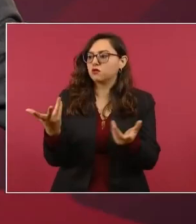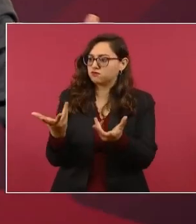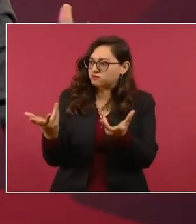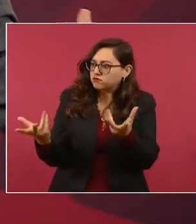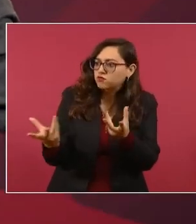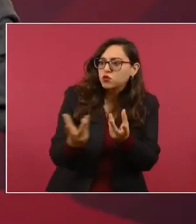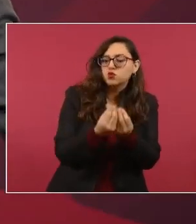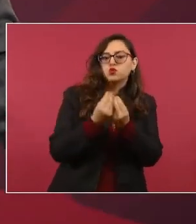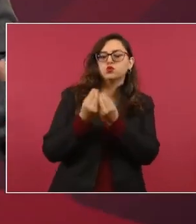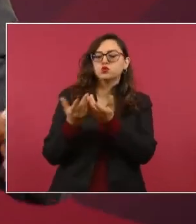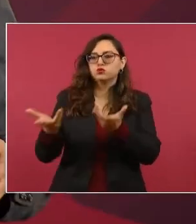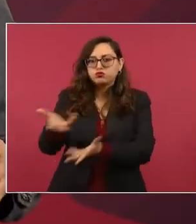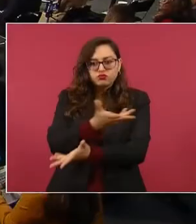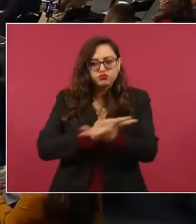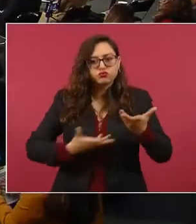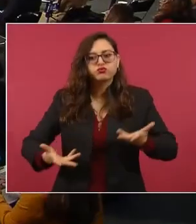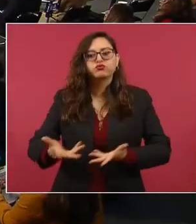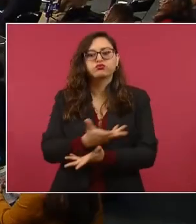integren.